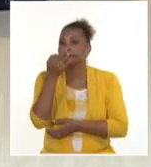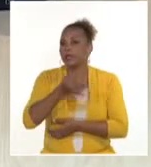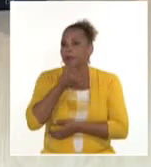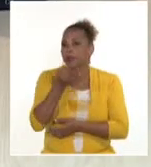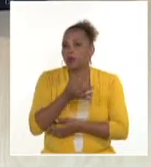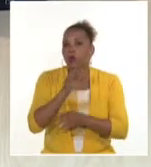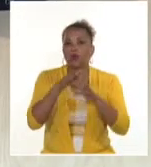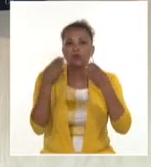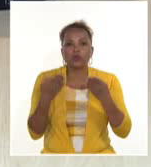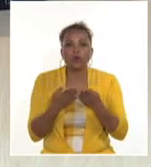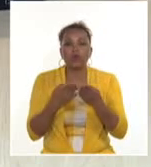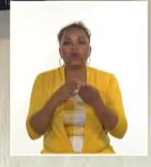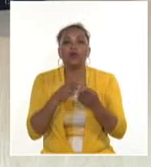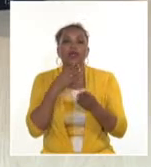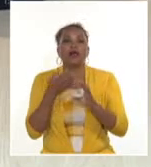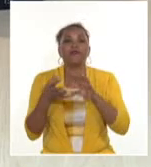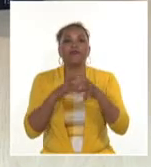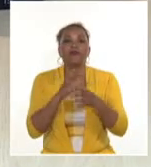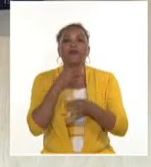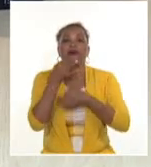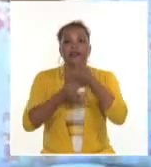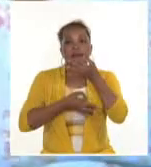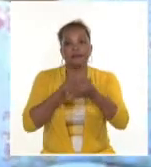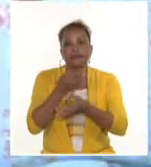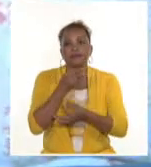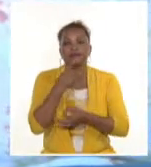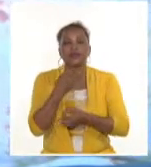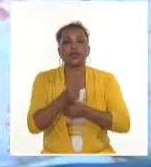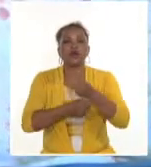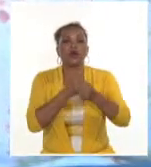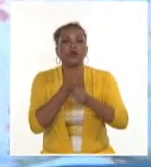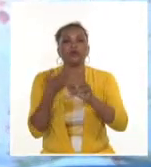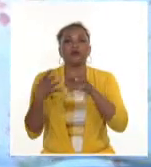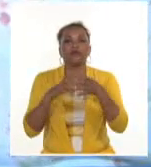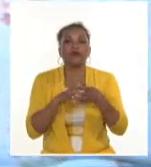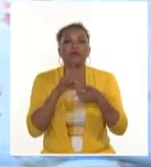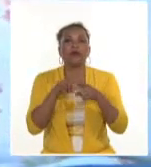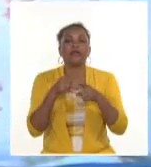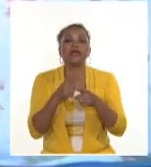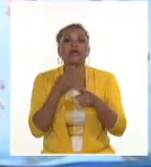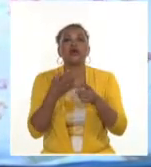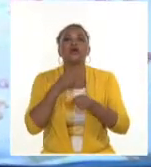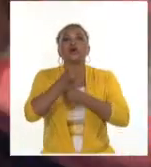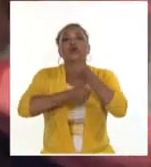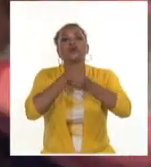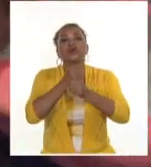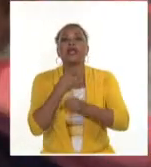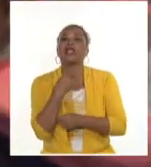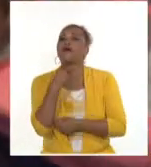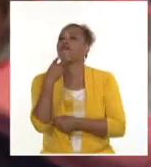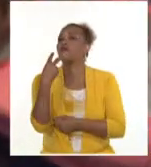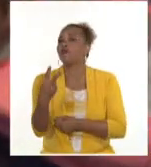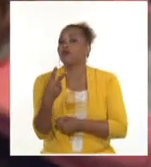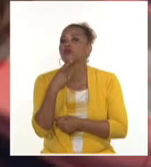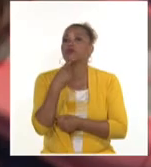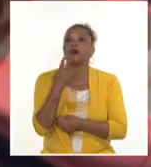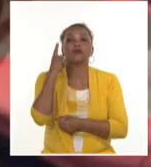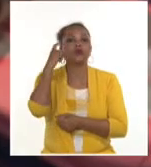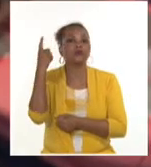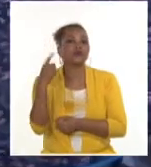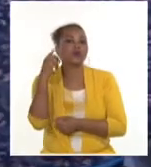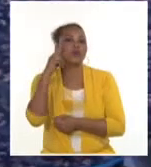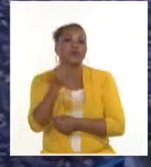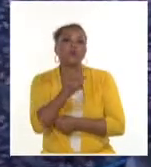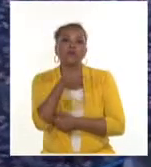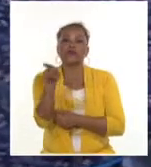esencia de vocal sampling agrupación utiliza varias maneras de emplear la voz para crear a través de una ilusión musical